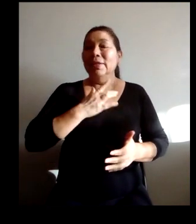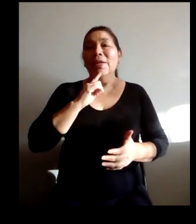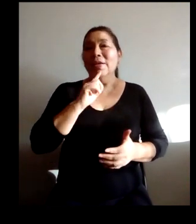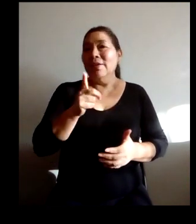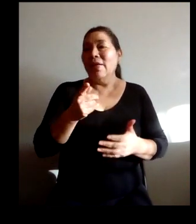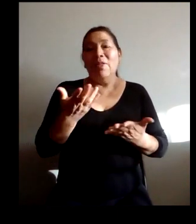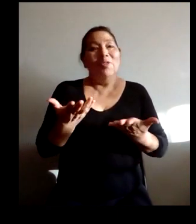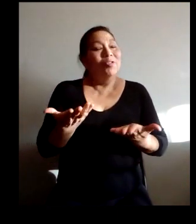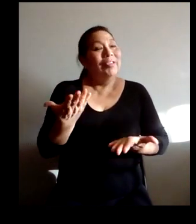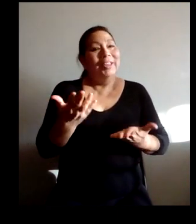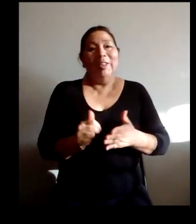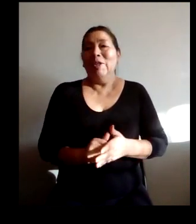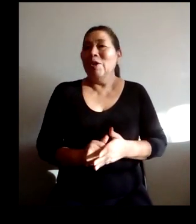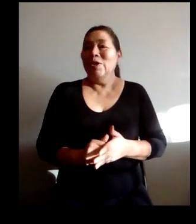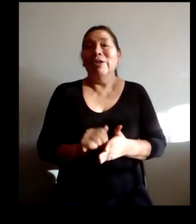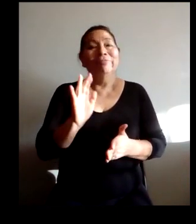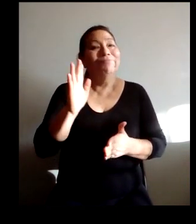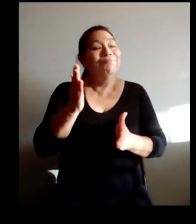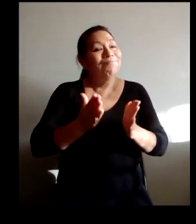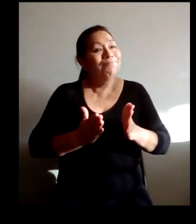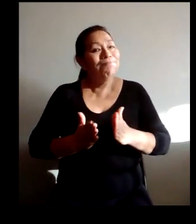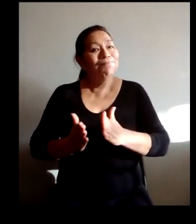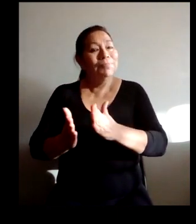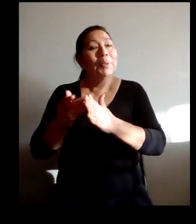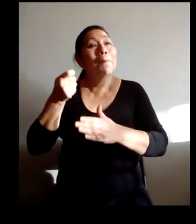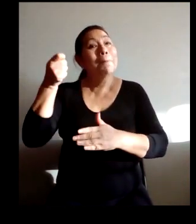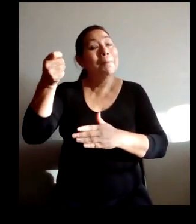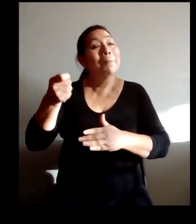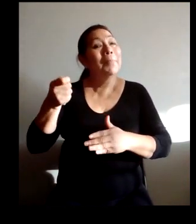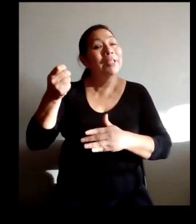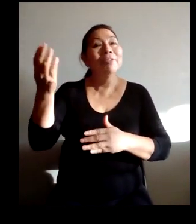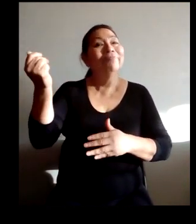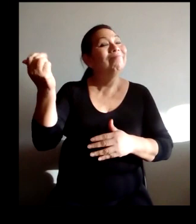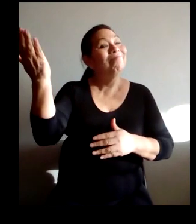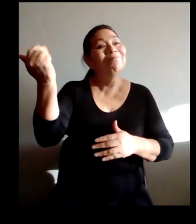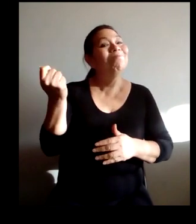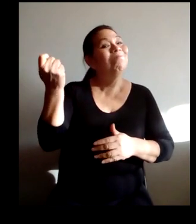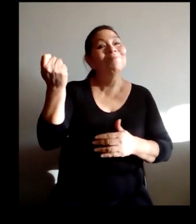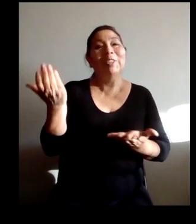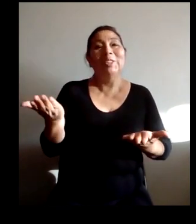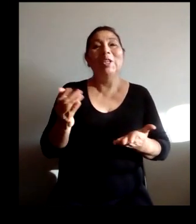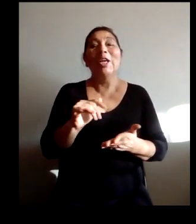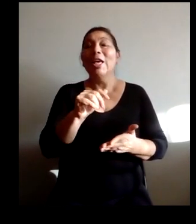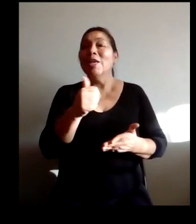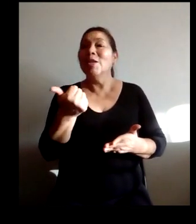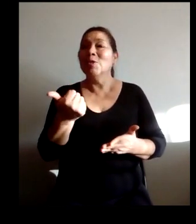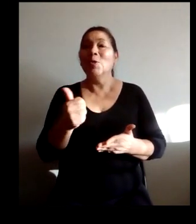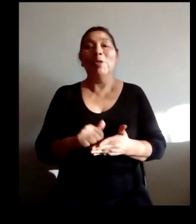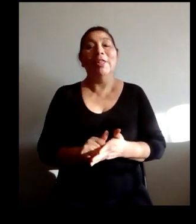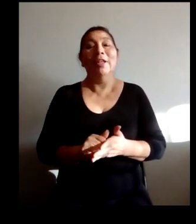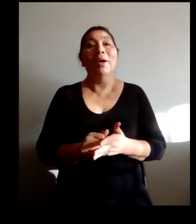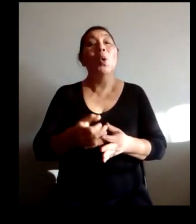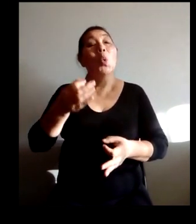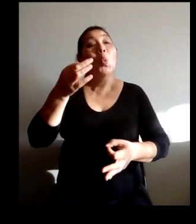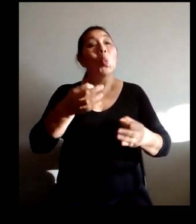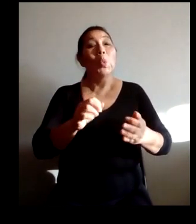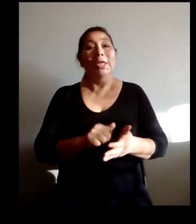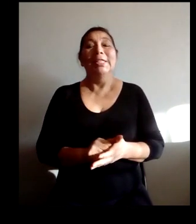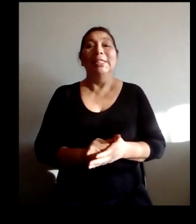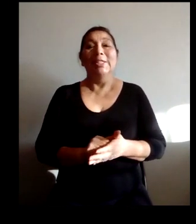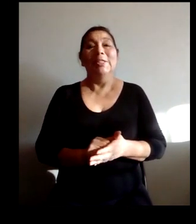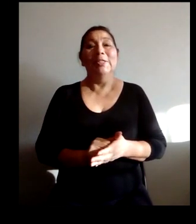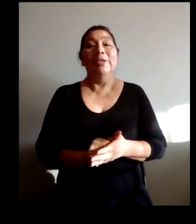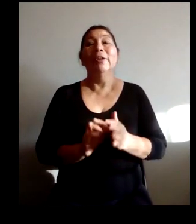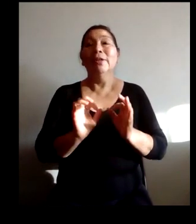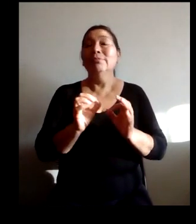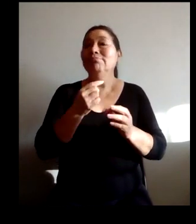la neumoconiosis no da derecho a una pensión de invalidez, ¿no? Estas son otras sentencias